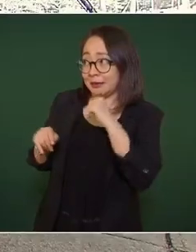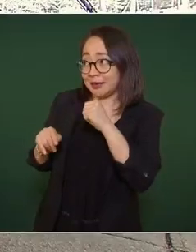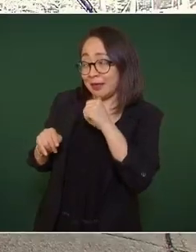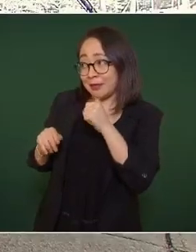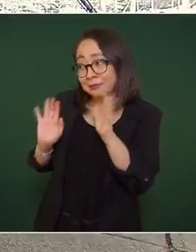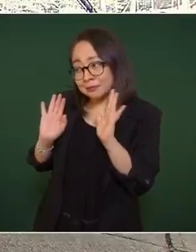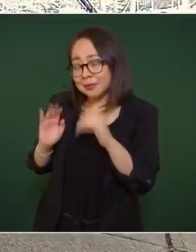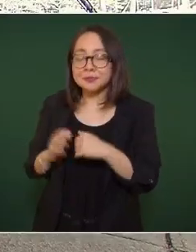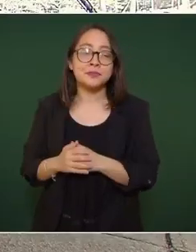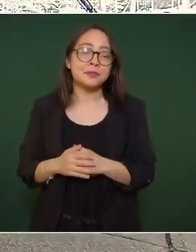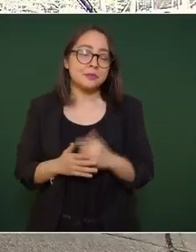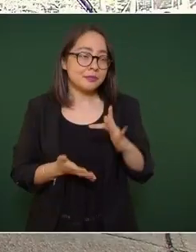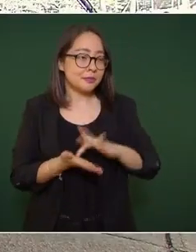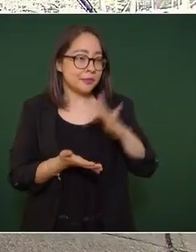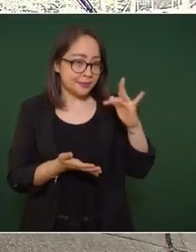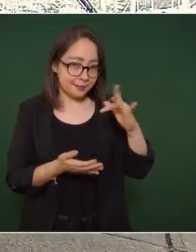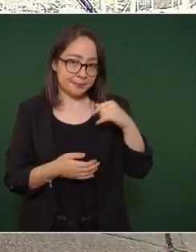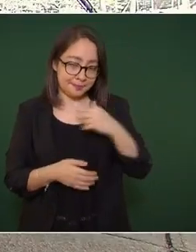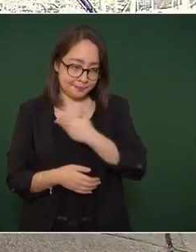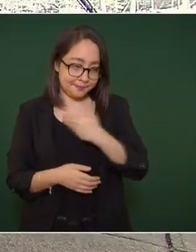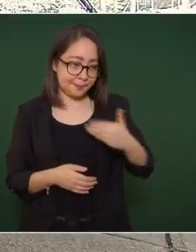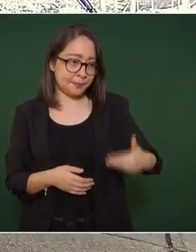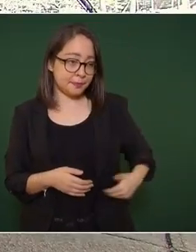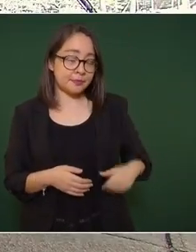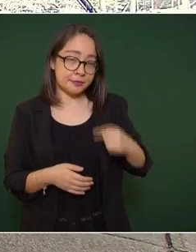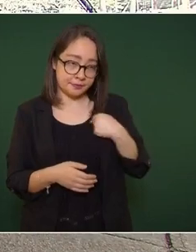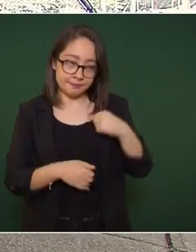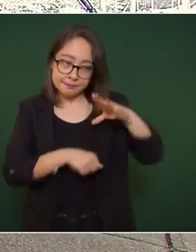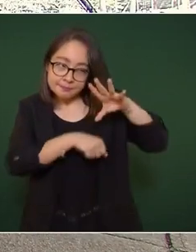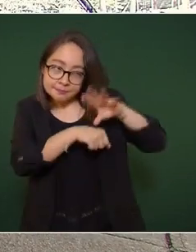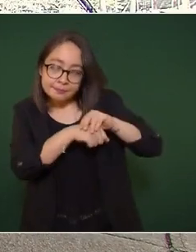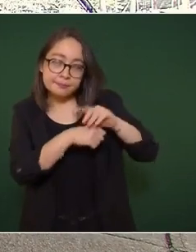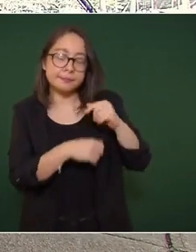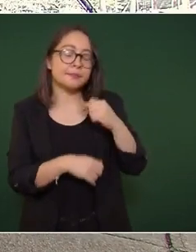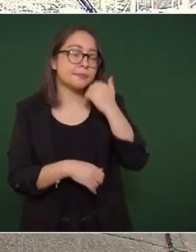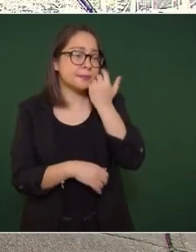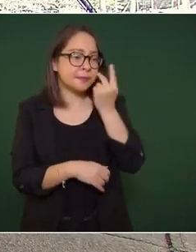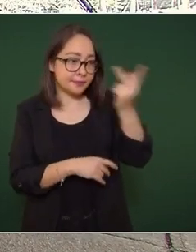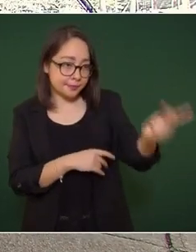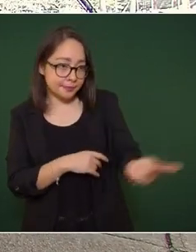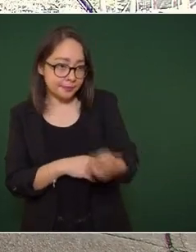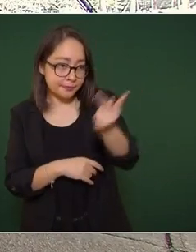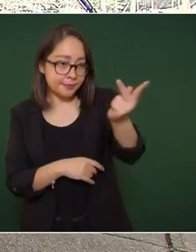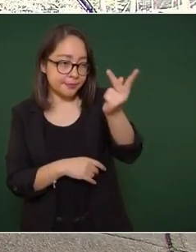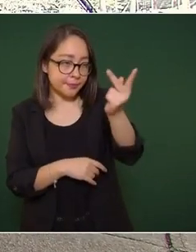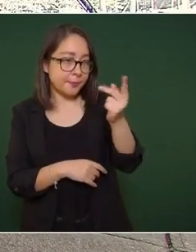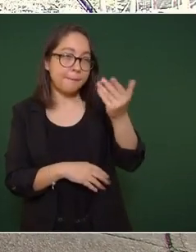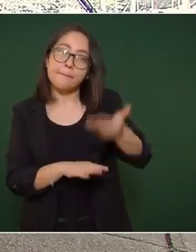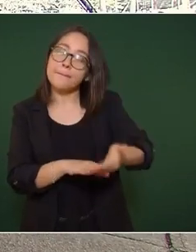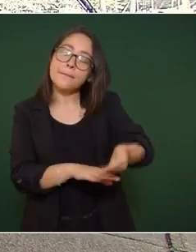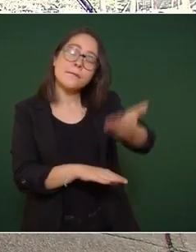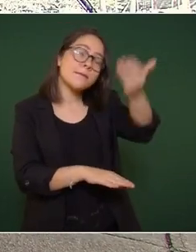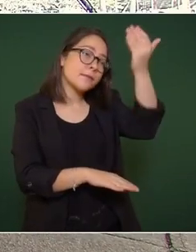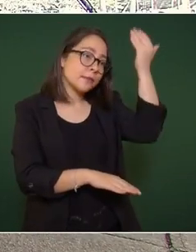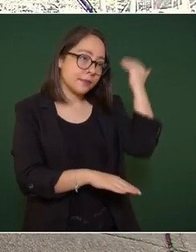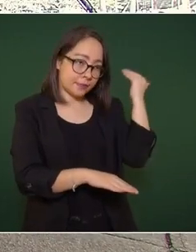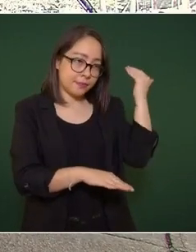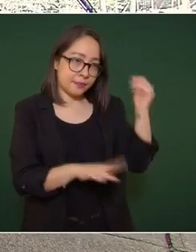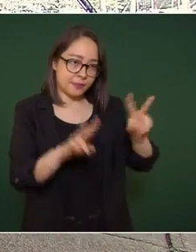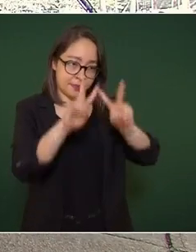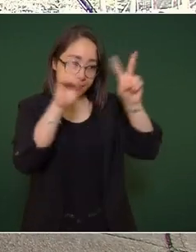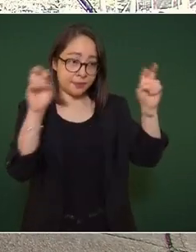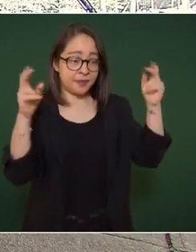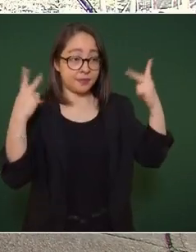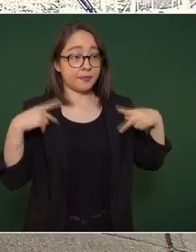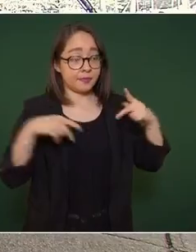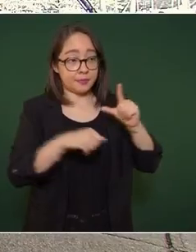Gracias, presidente. Si me permite, quiero destacar una pregunta que le hice algún tiempo en el marco personal, en